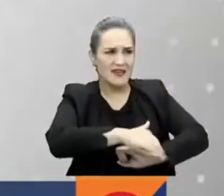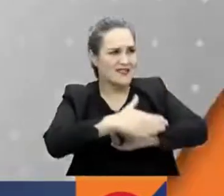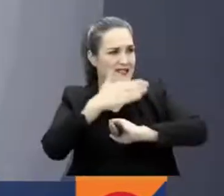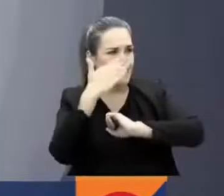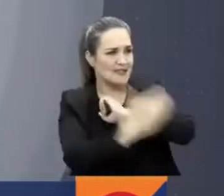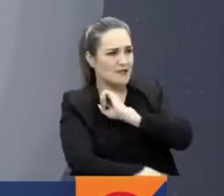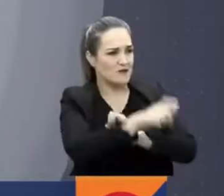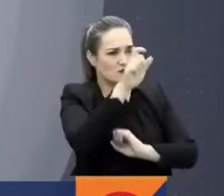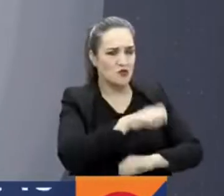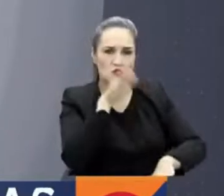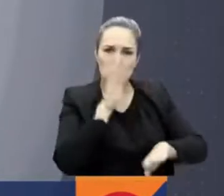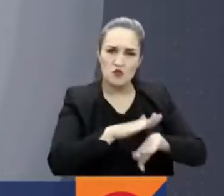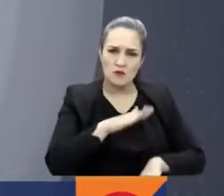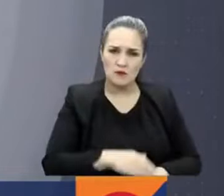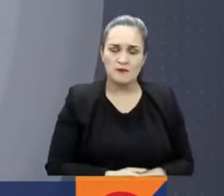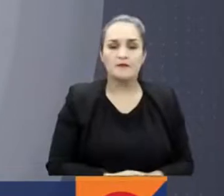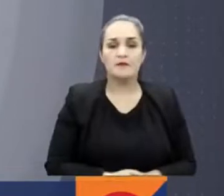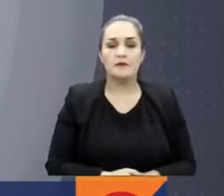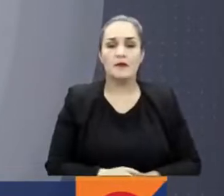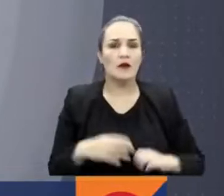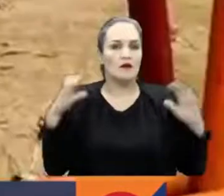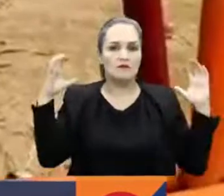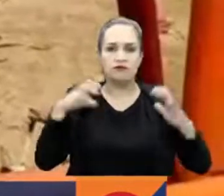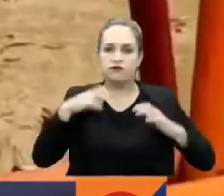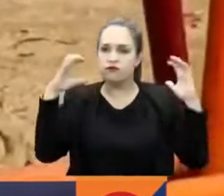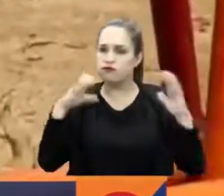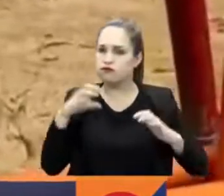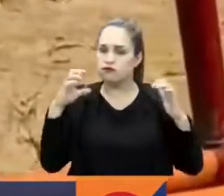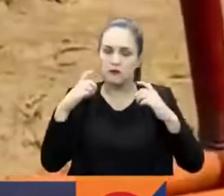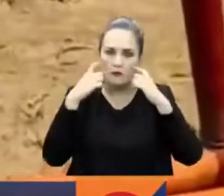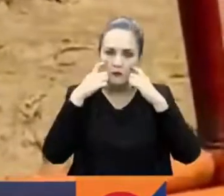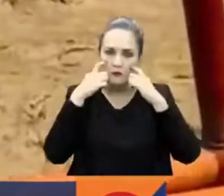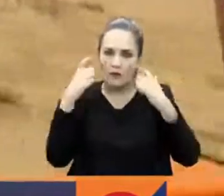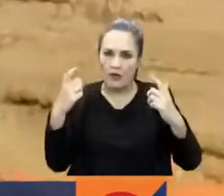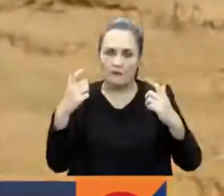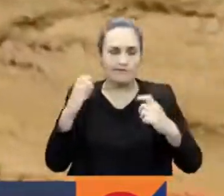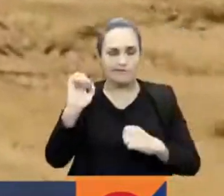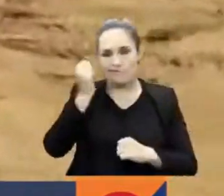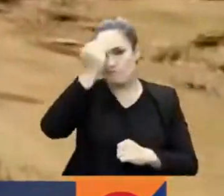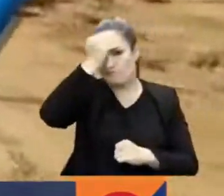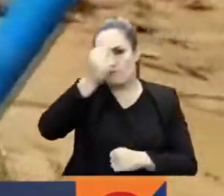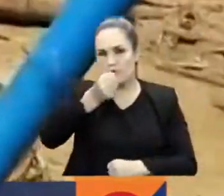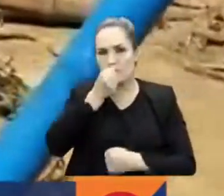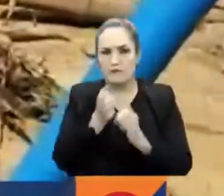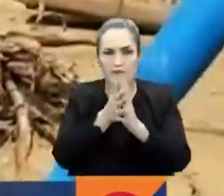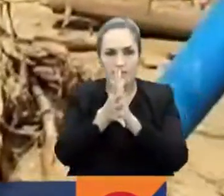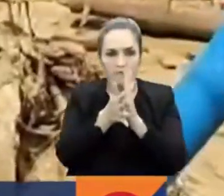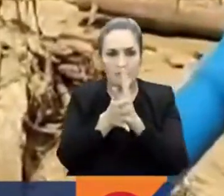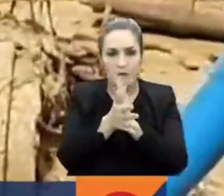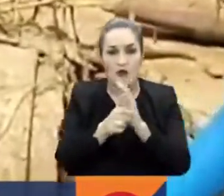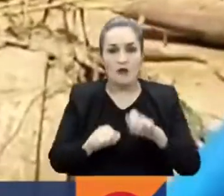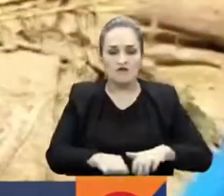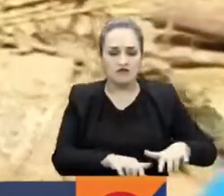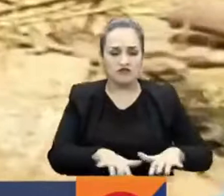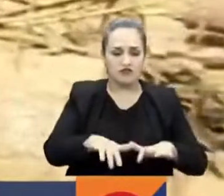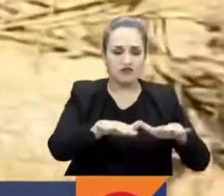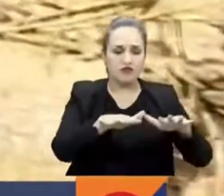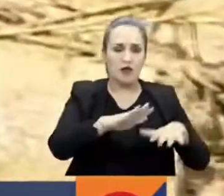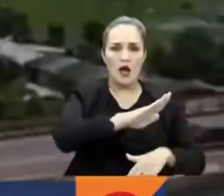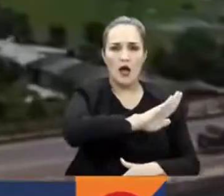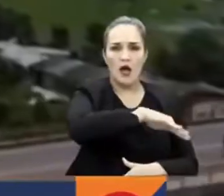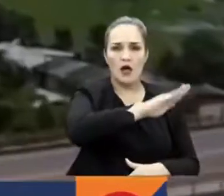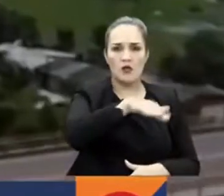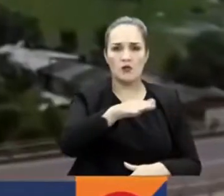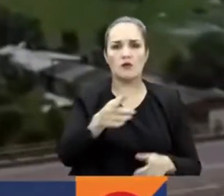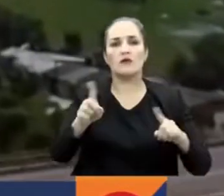responsable. Las lluvias siguen en los titulares por sus consecuencias. Crecientes se llevaron habitantes de Antioquia y de